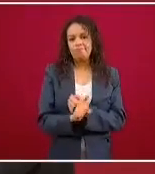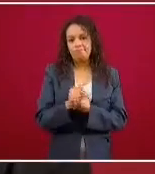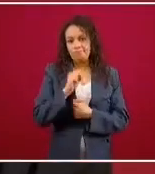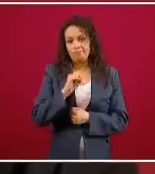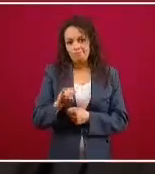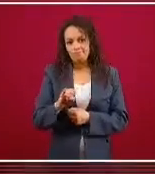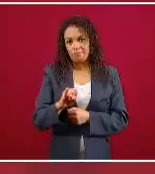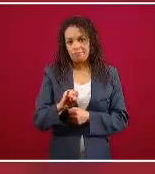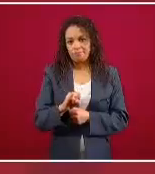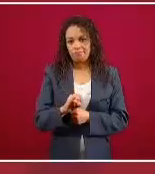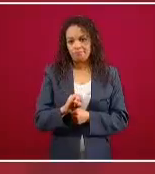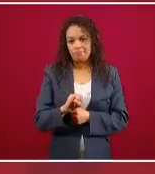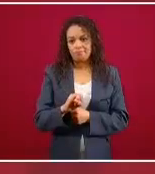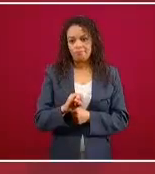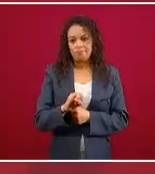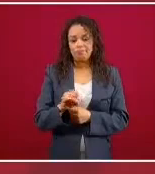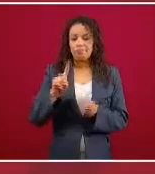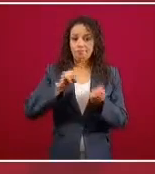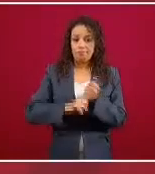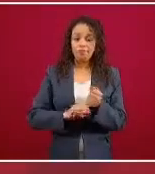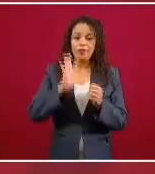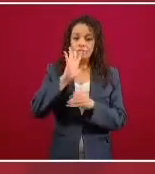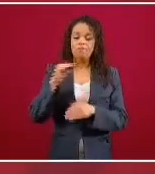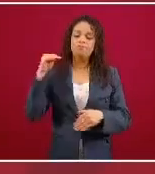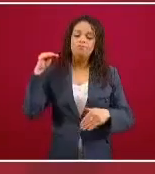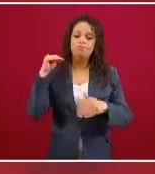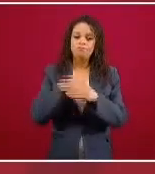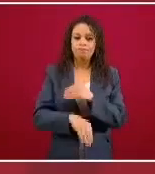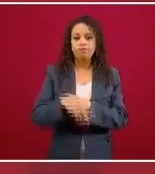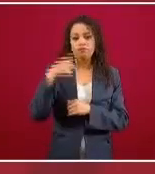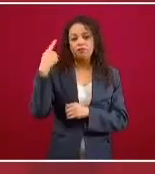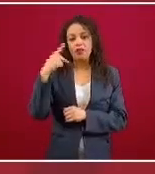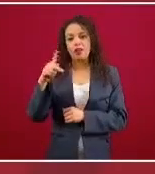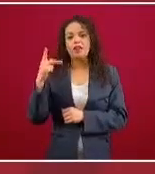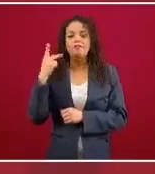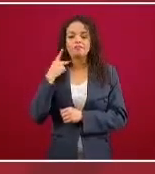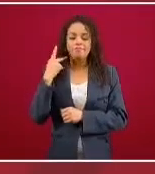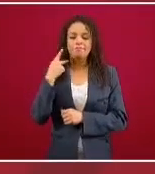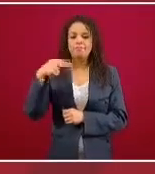del fracaso de la política neoliberal.